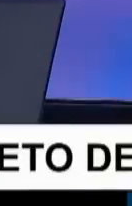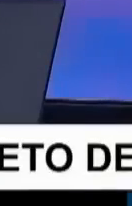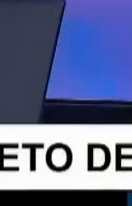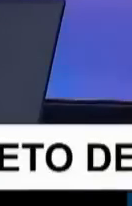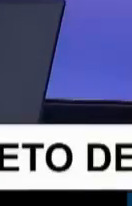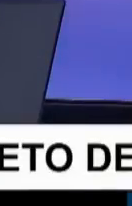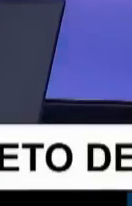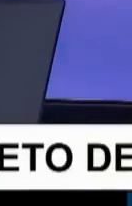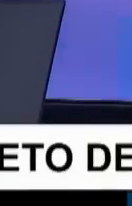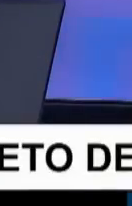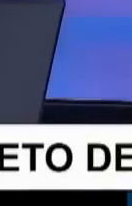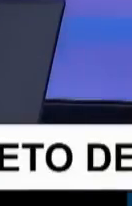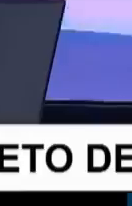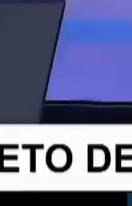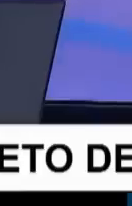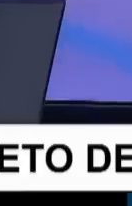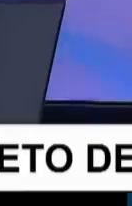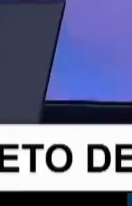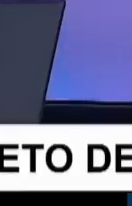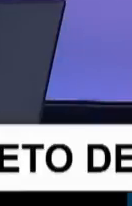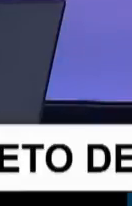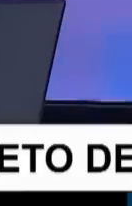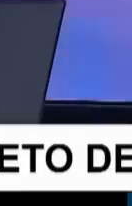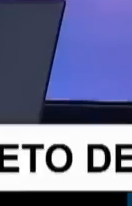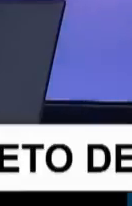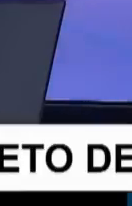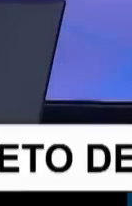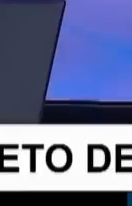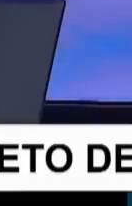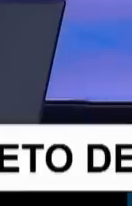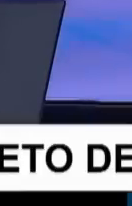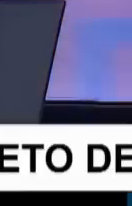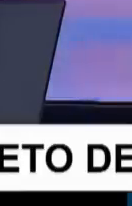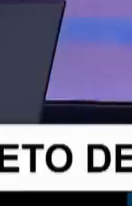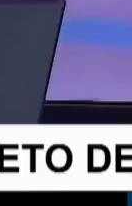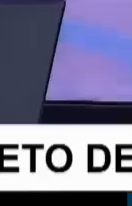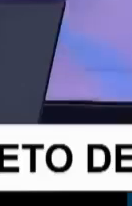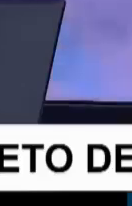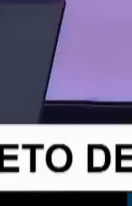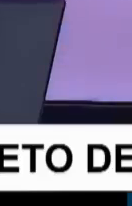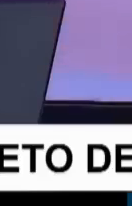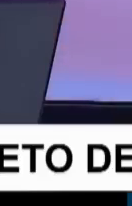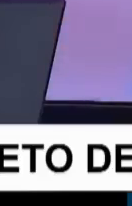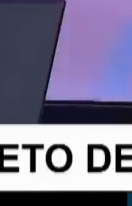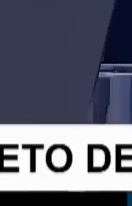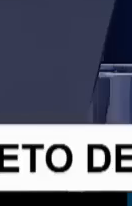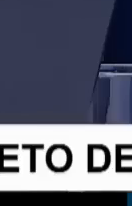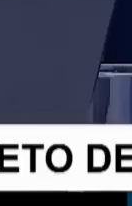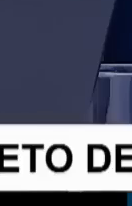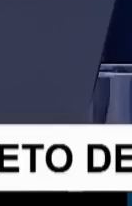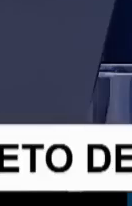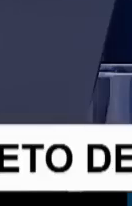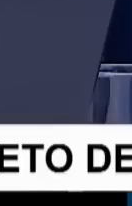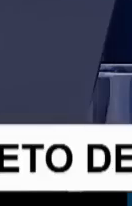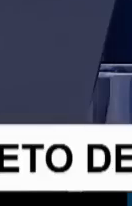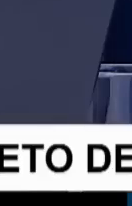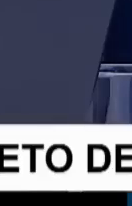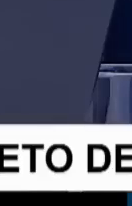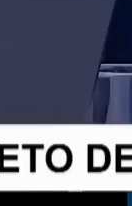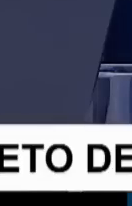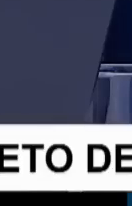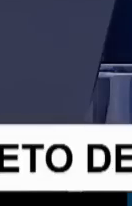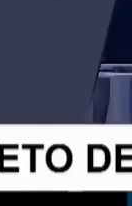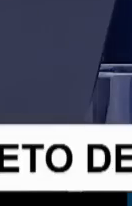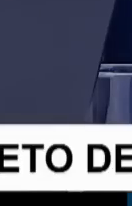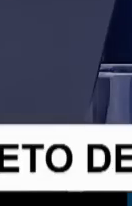atención. Porque salude finalmente a esas situaciones, y lo que si había que sacarla, había que sacarla, ¿no? Pero, y lo otro que me gustaría preguntarte, Gonzalo,